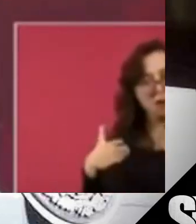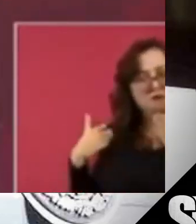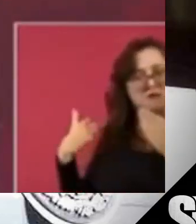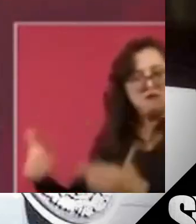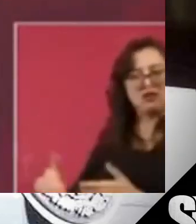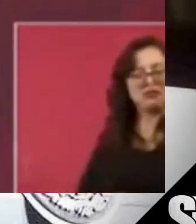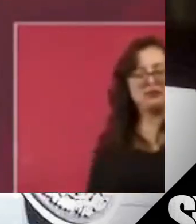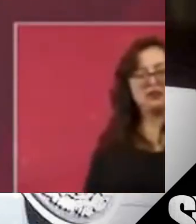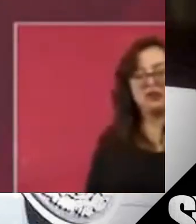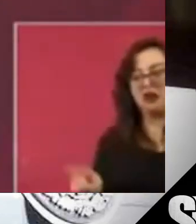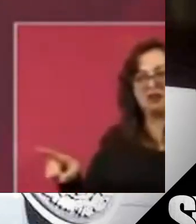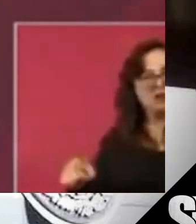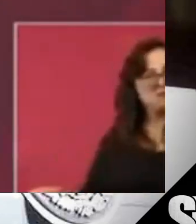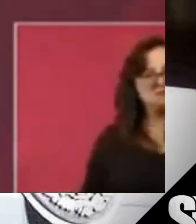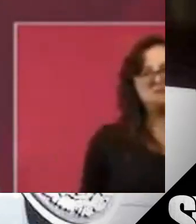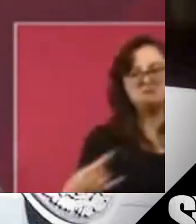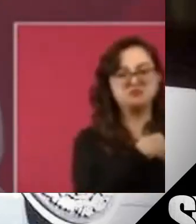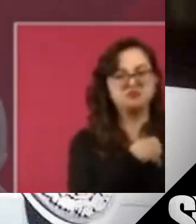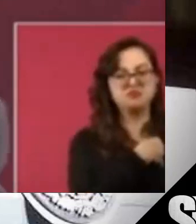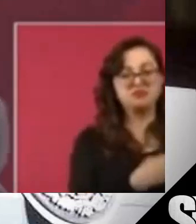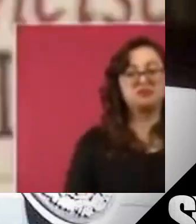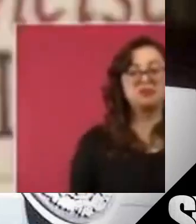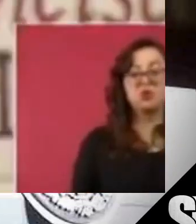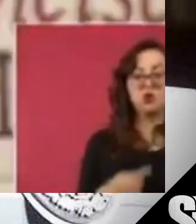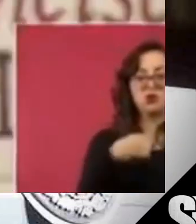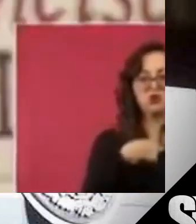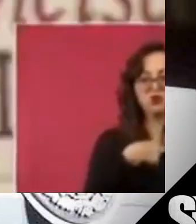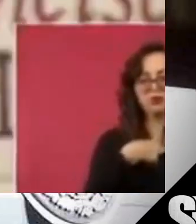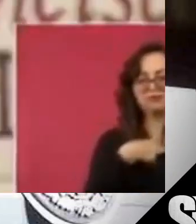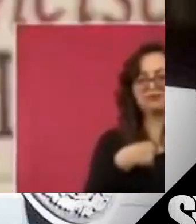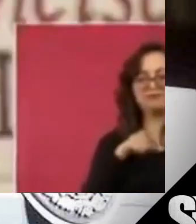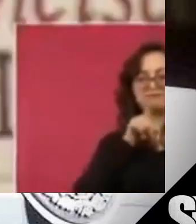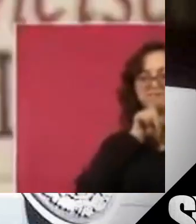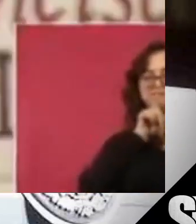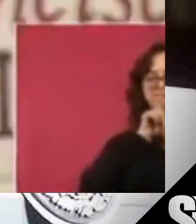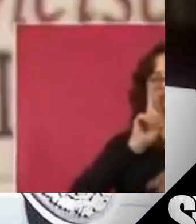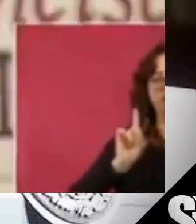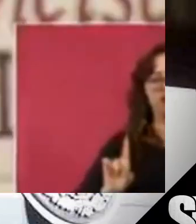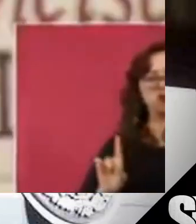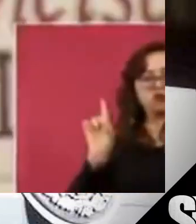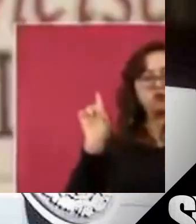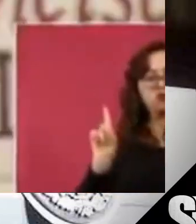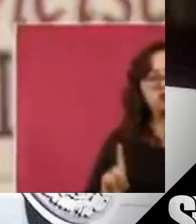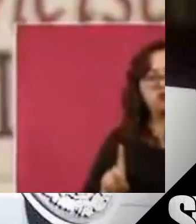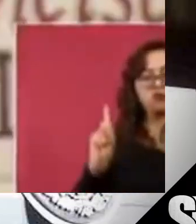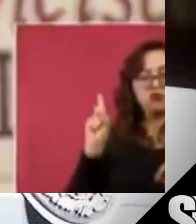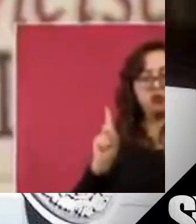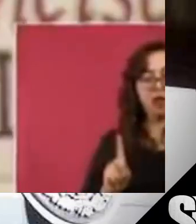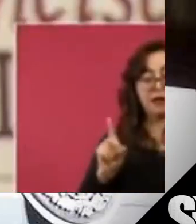Ya les había ella dicho que sí al tratado este de tercer país seguro, siempre y cuando fuera como en